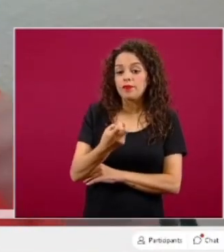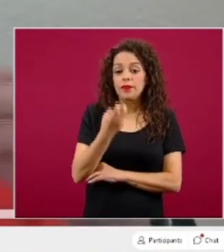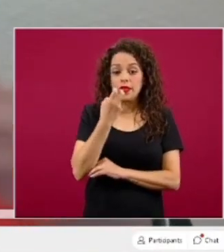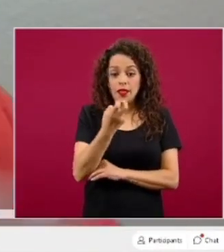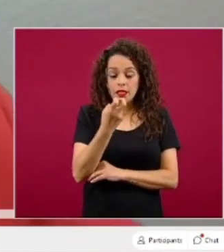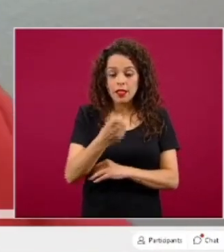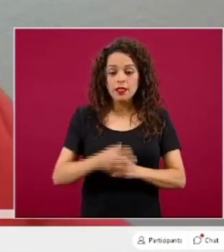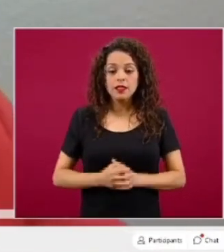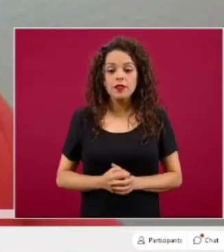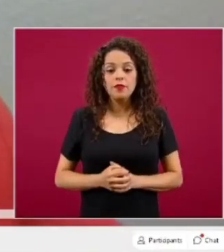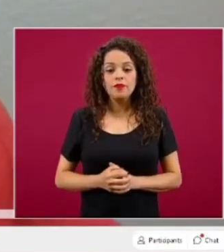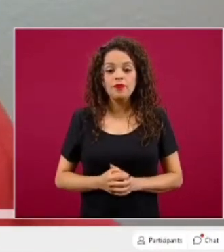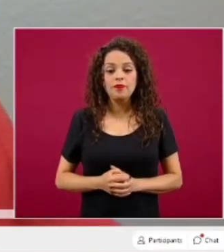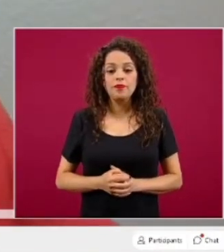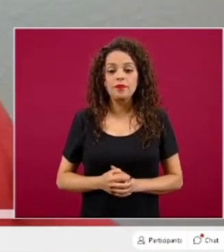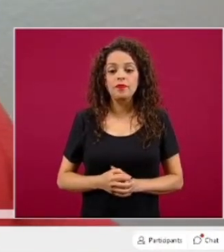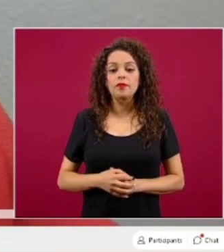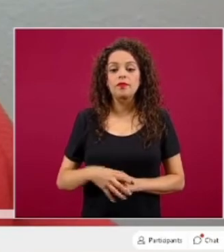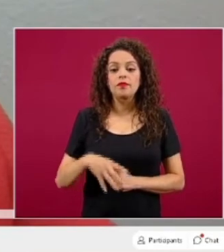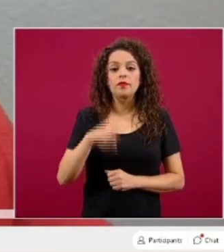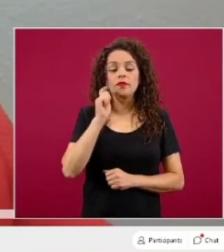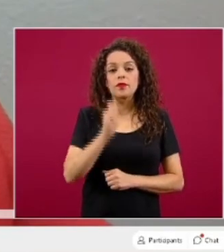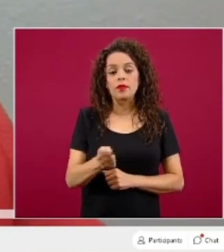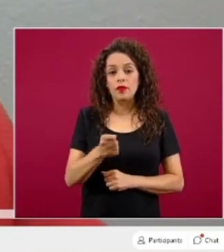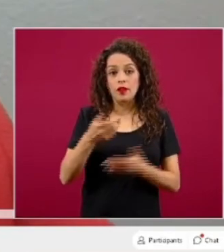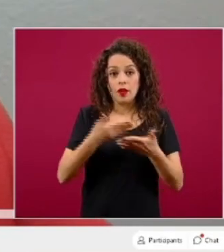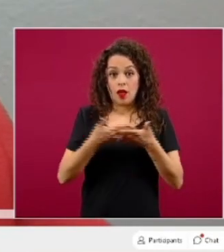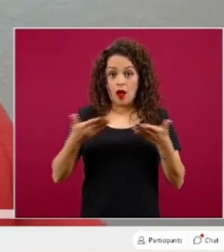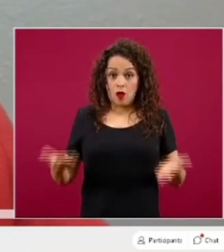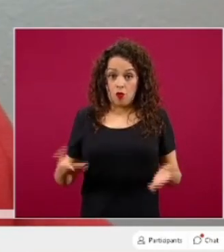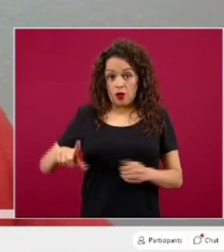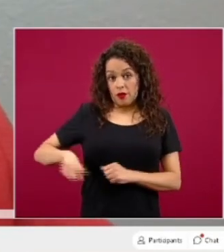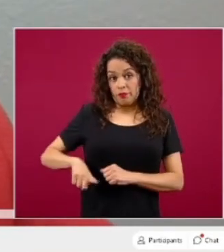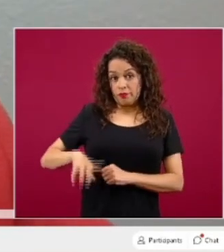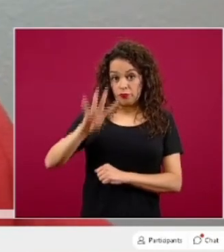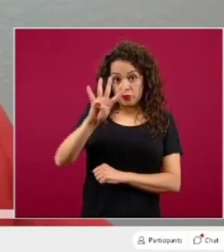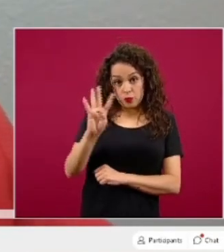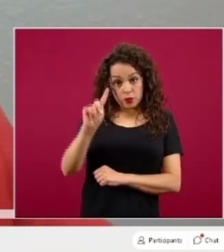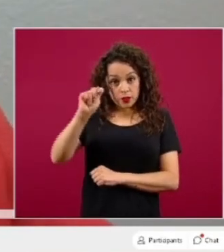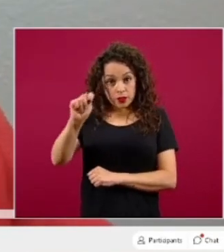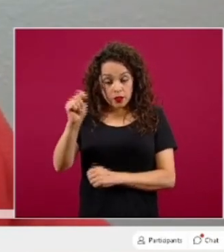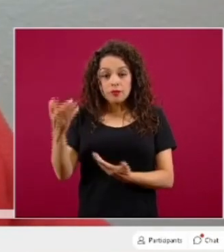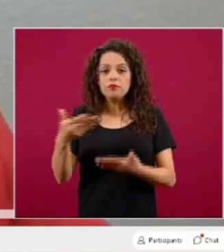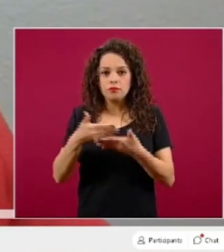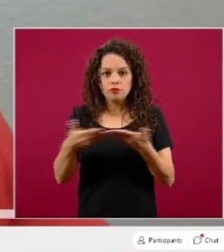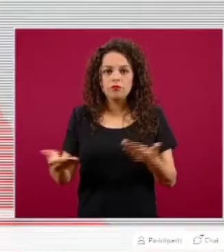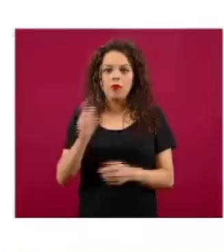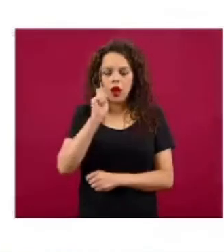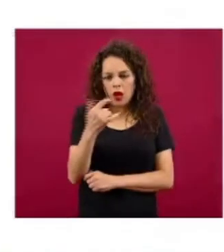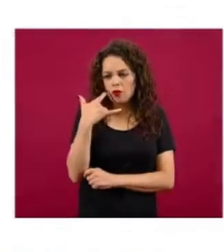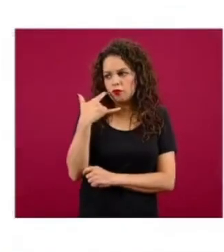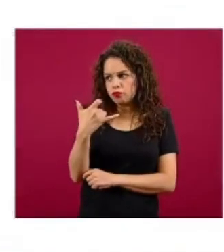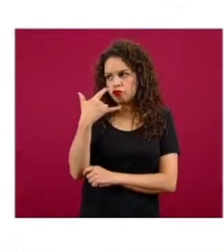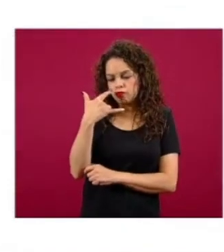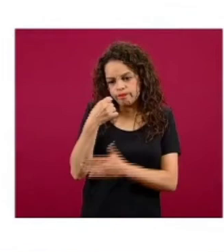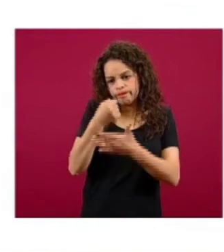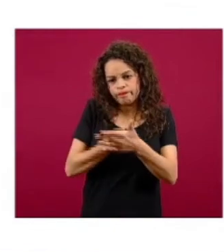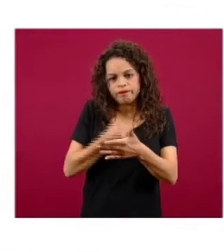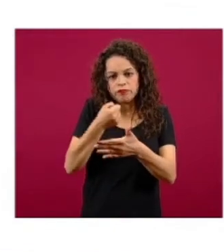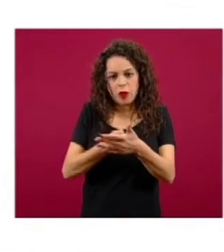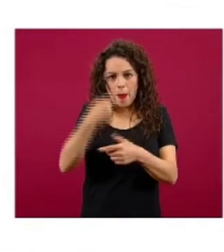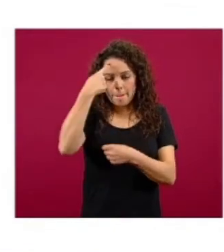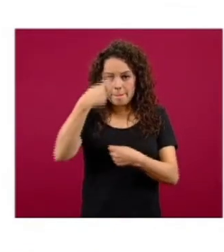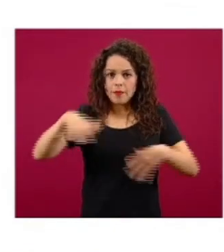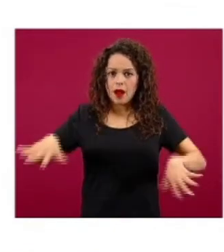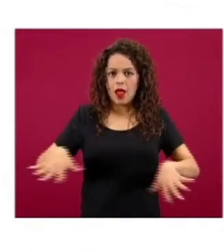decía, para que en el marco de la Cuarta Transformación está trabajando para cambiar la situación de las y